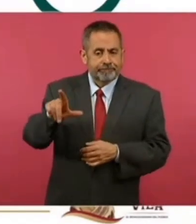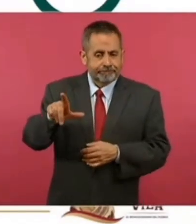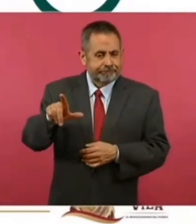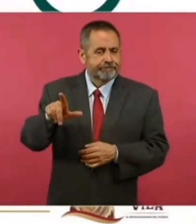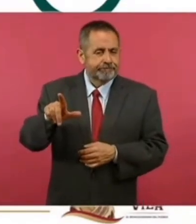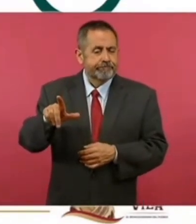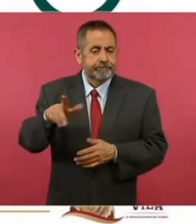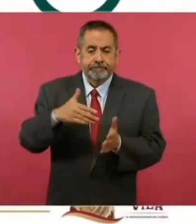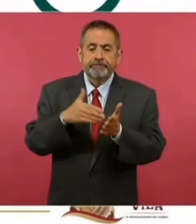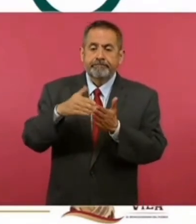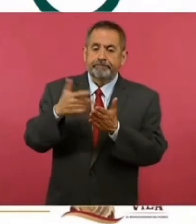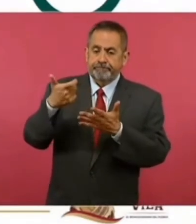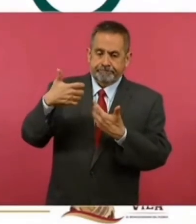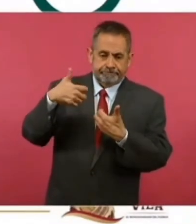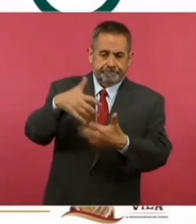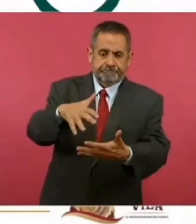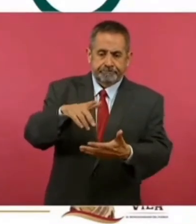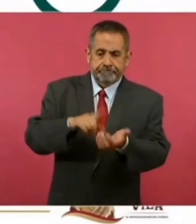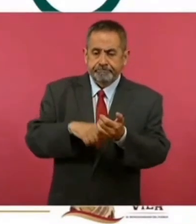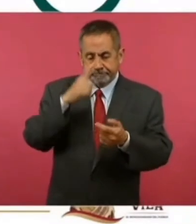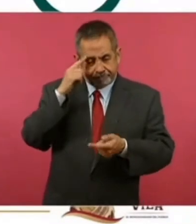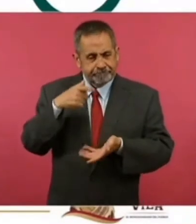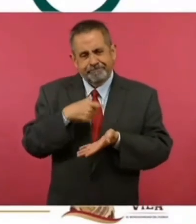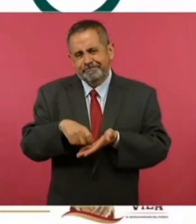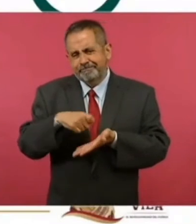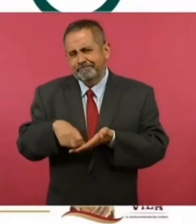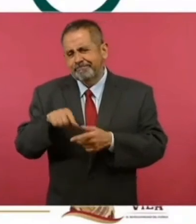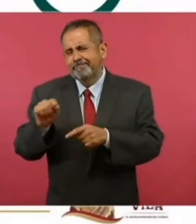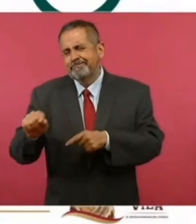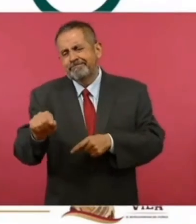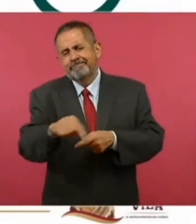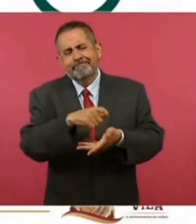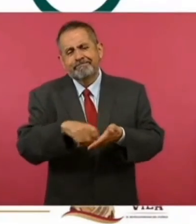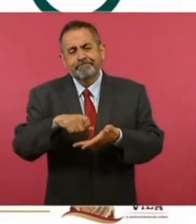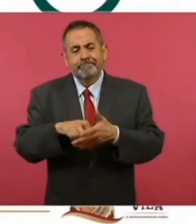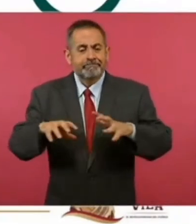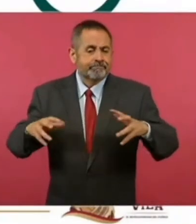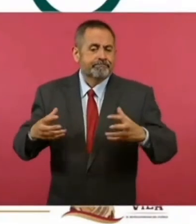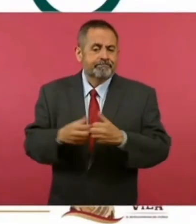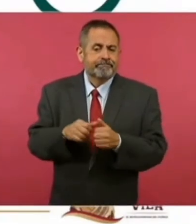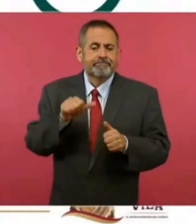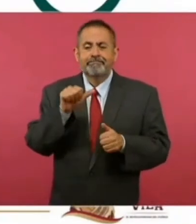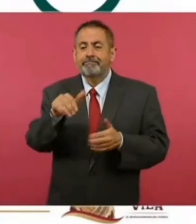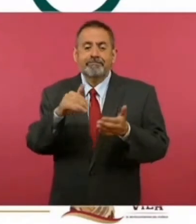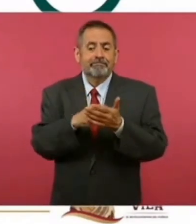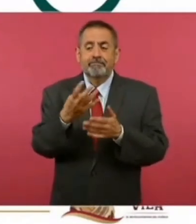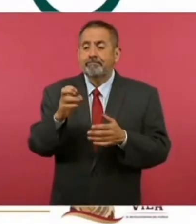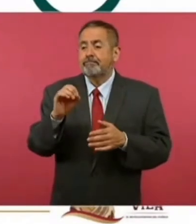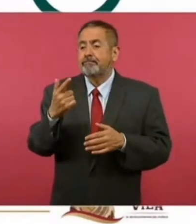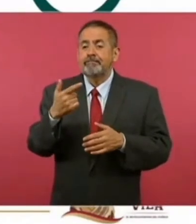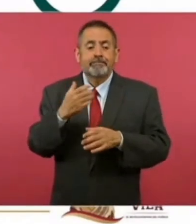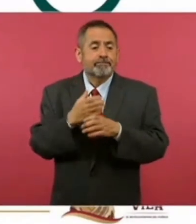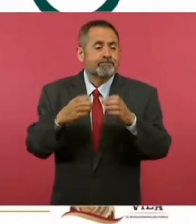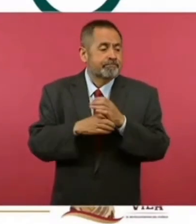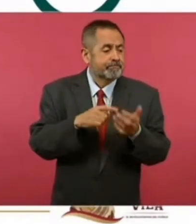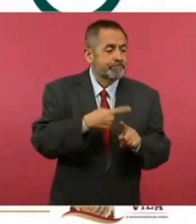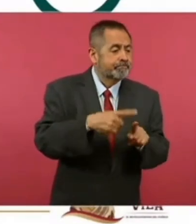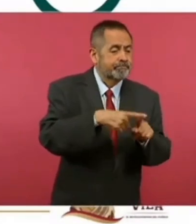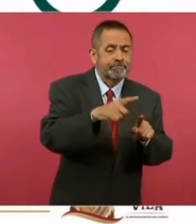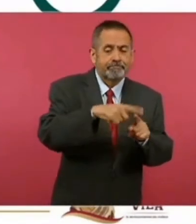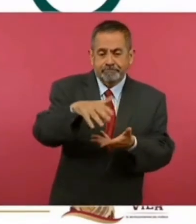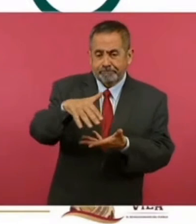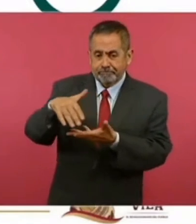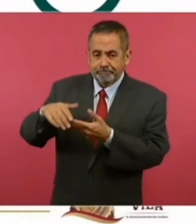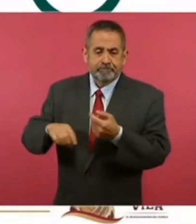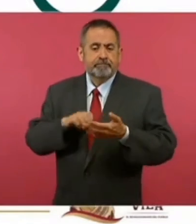mil noventa y siete millones de pesos en la adquisición de dieciséis mil cuatrocientos siete equipos médicos entre los que se